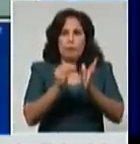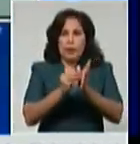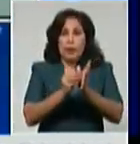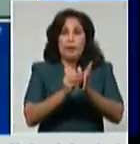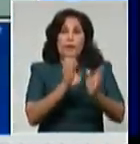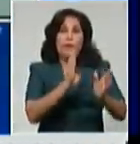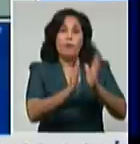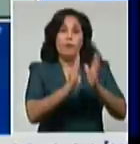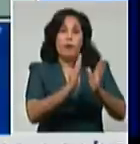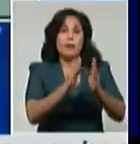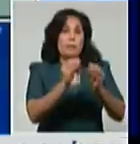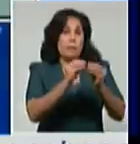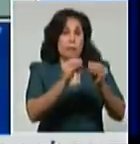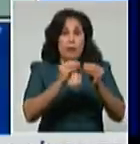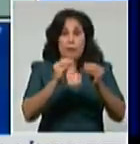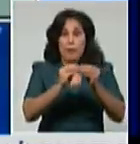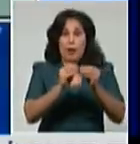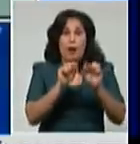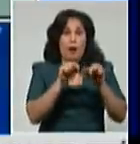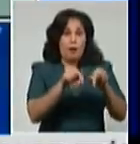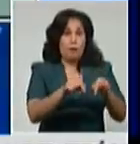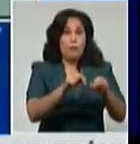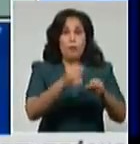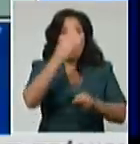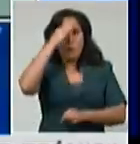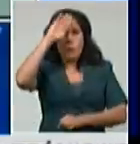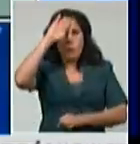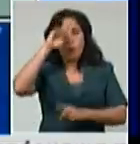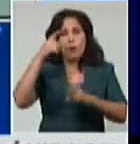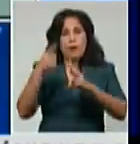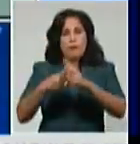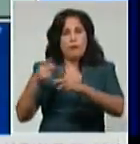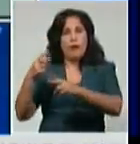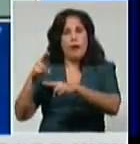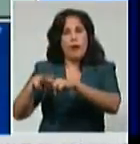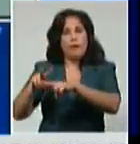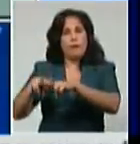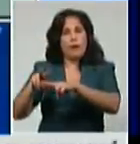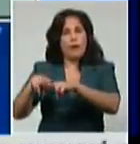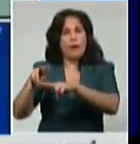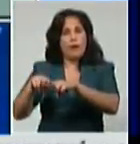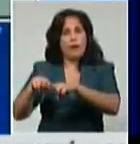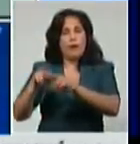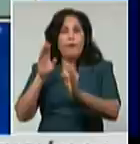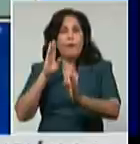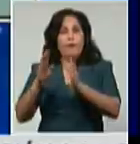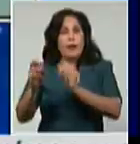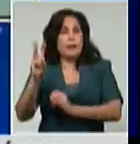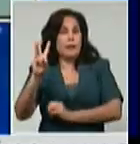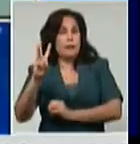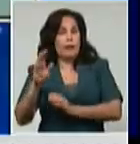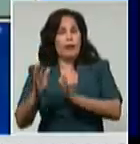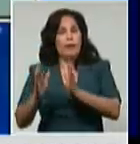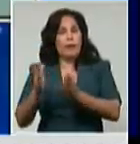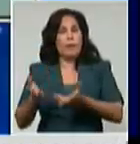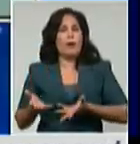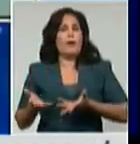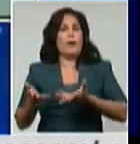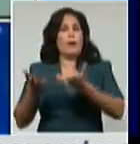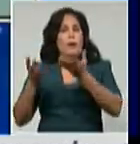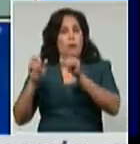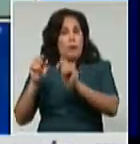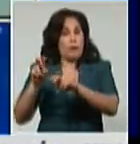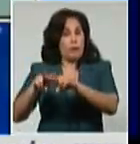transmisión autóctona limitada. En el caso de La Habana, en la fase número 3 de la etapa de recuperación, y